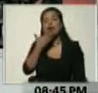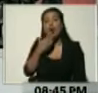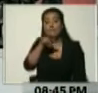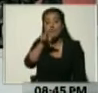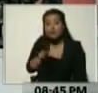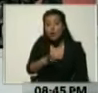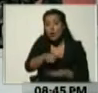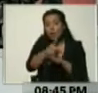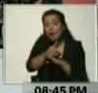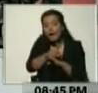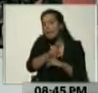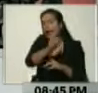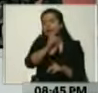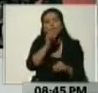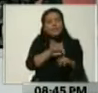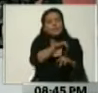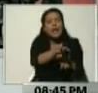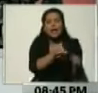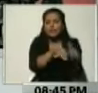prefiere protegerlos allá,